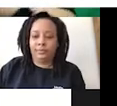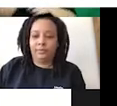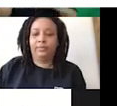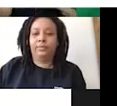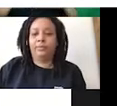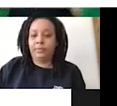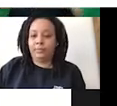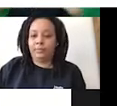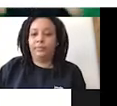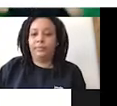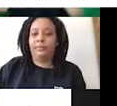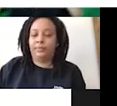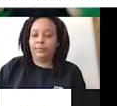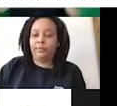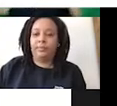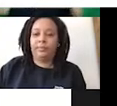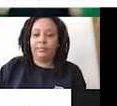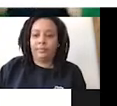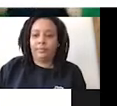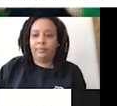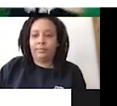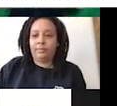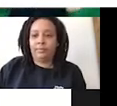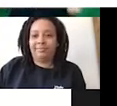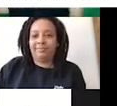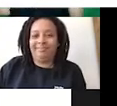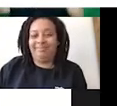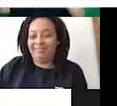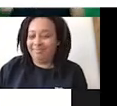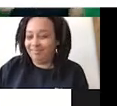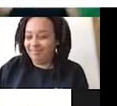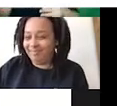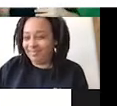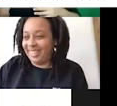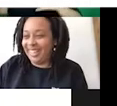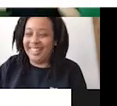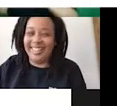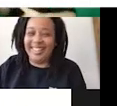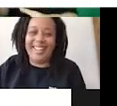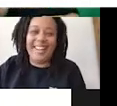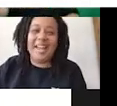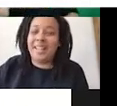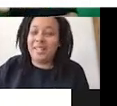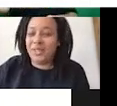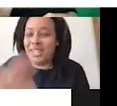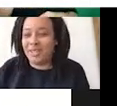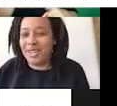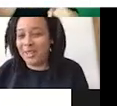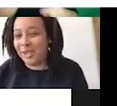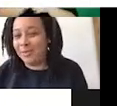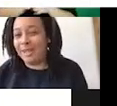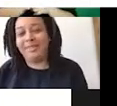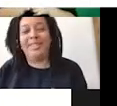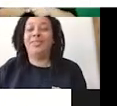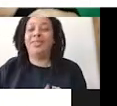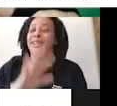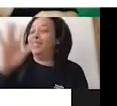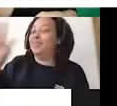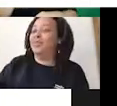parte si las personas están entrando a la conversación desde realidades completamente distintas